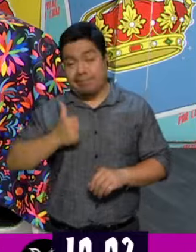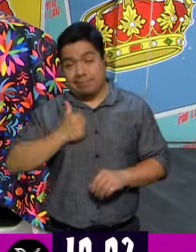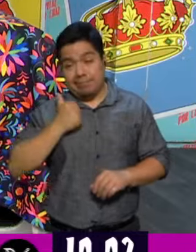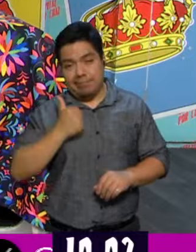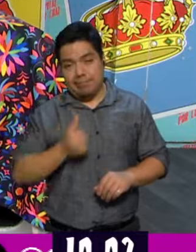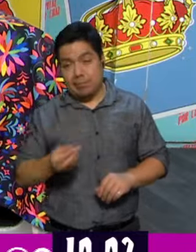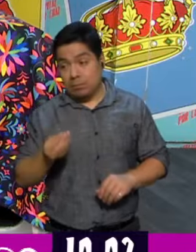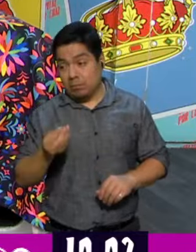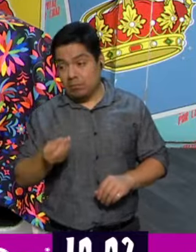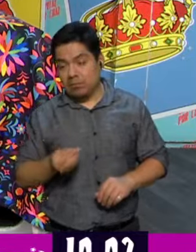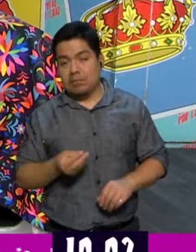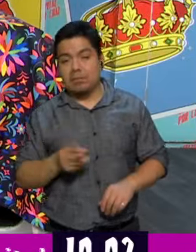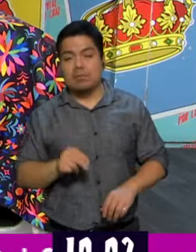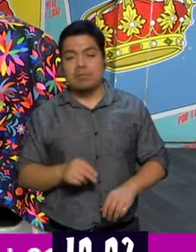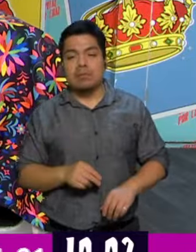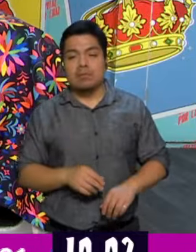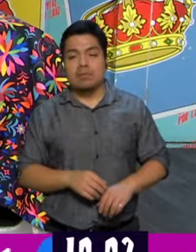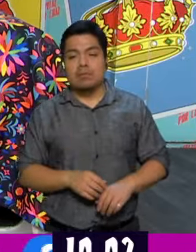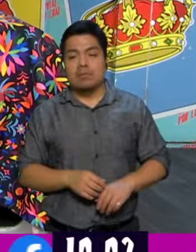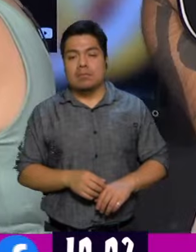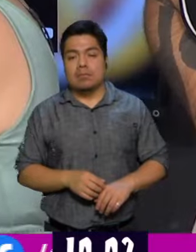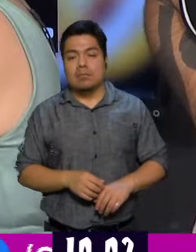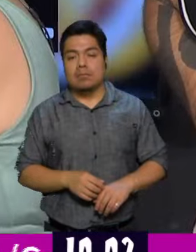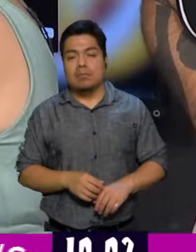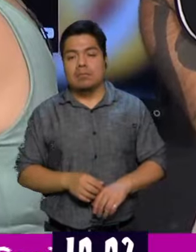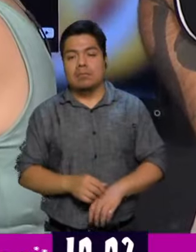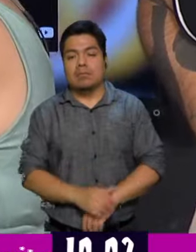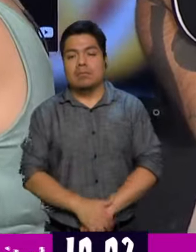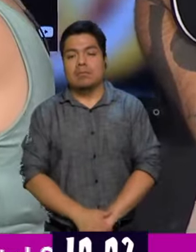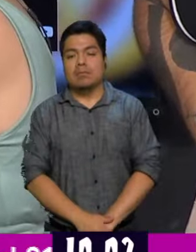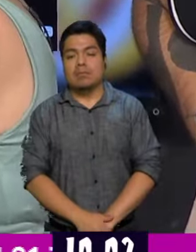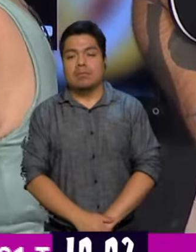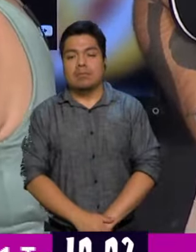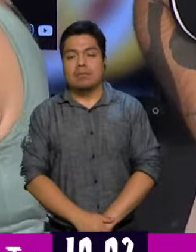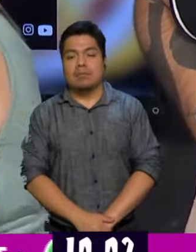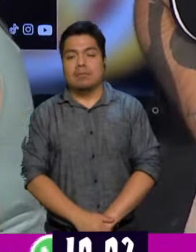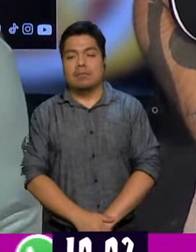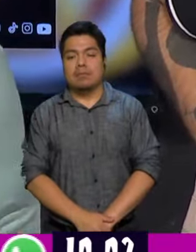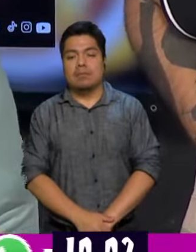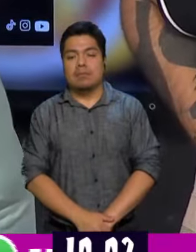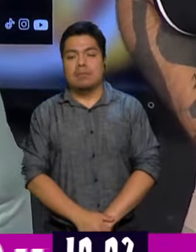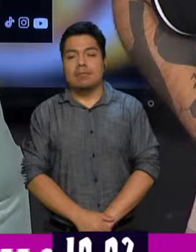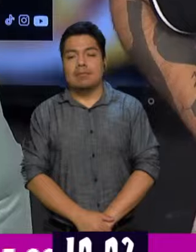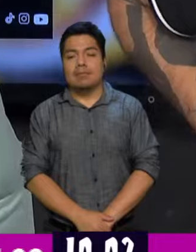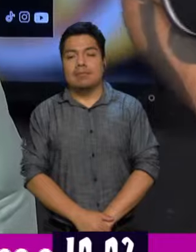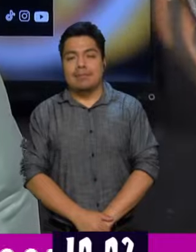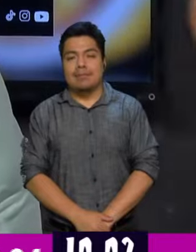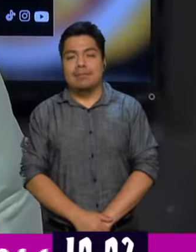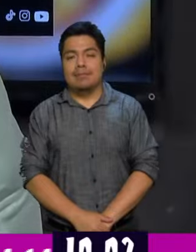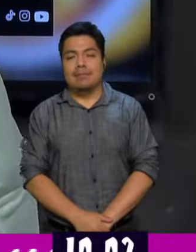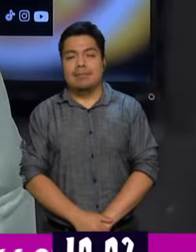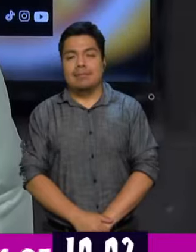Ay, perdón, jefa. Es que siempre soy de atascado. Así, jefa. A ver, espéreme.